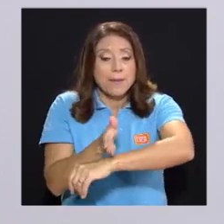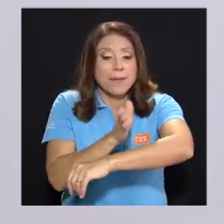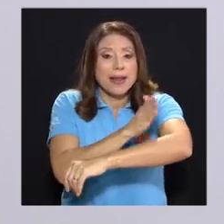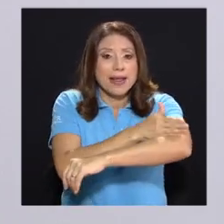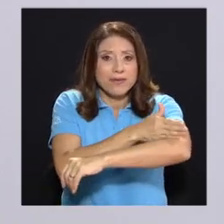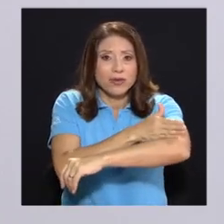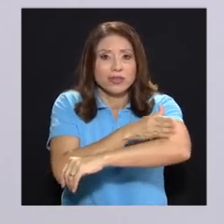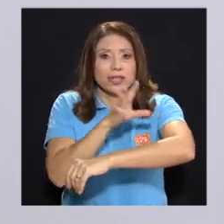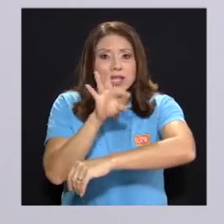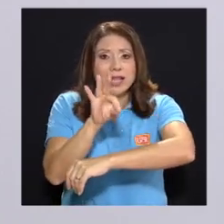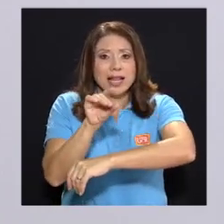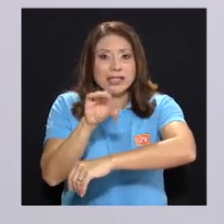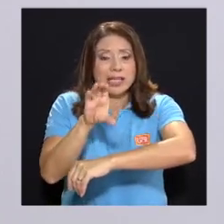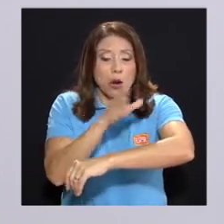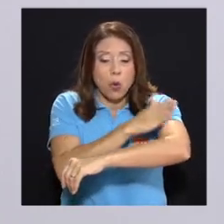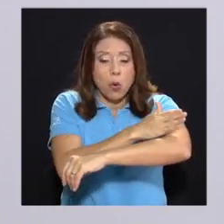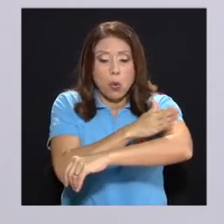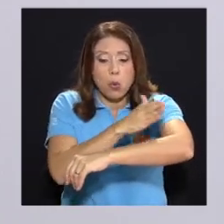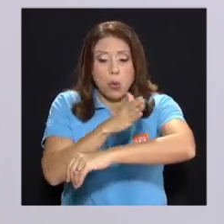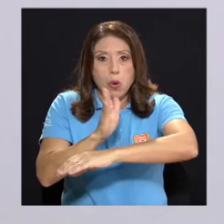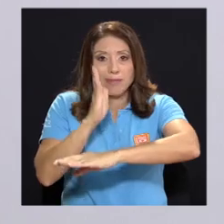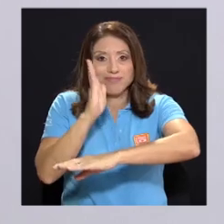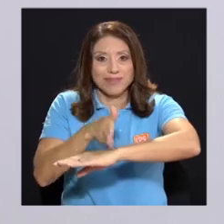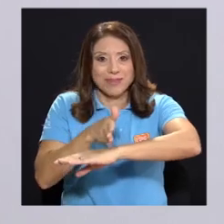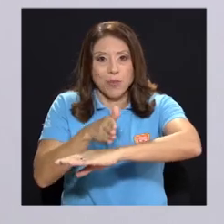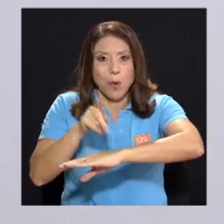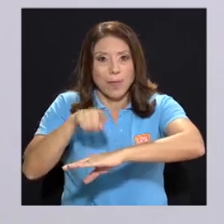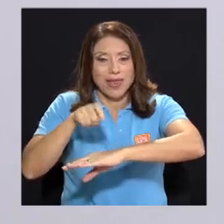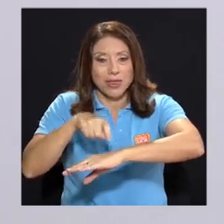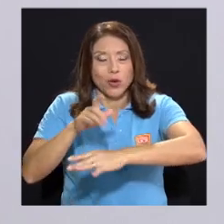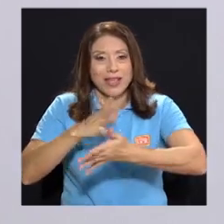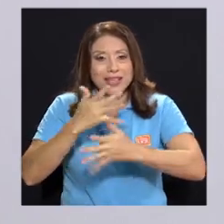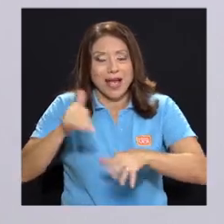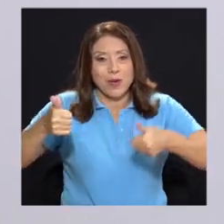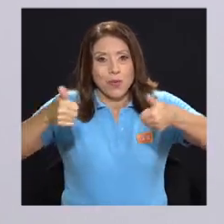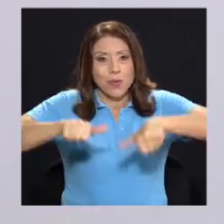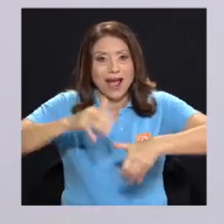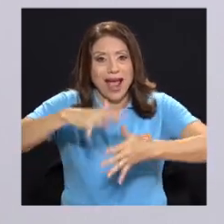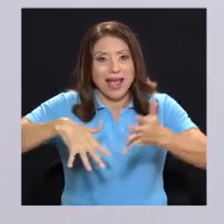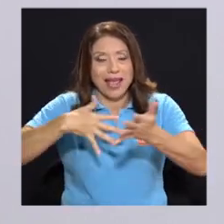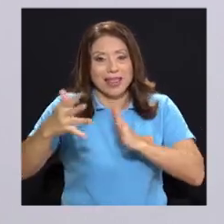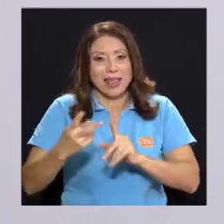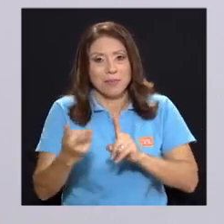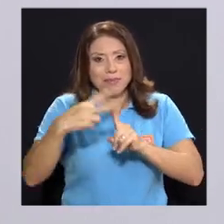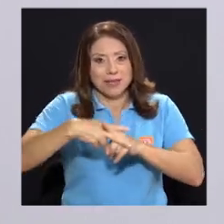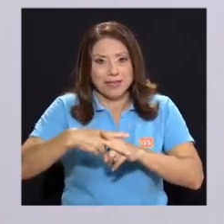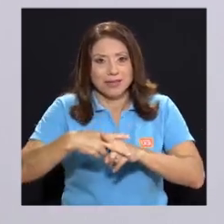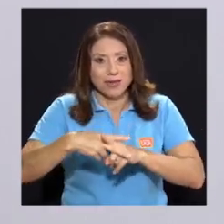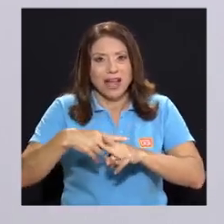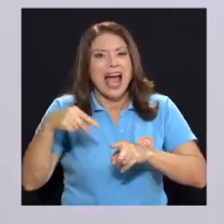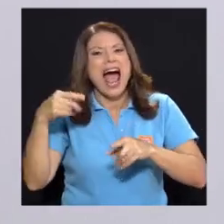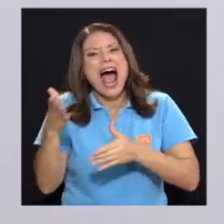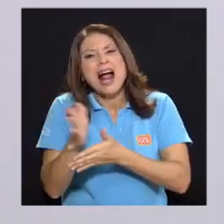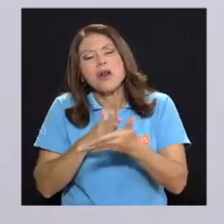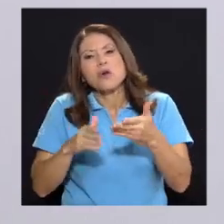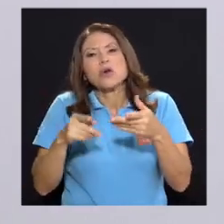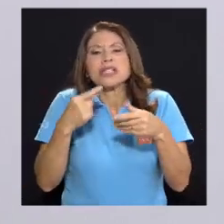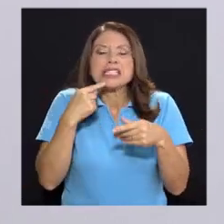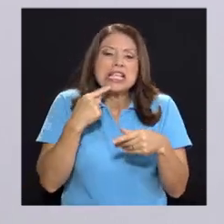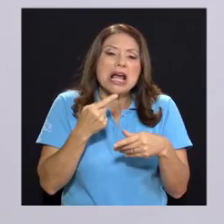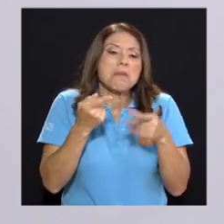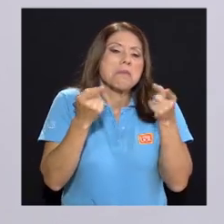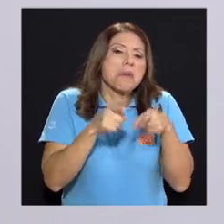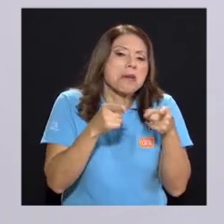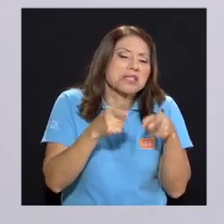de la aprobación del tlc y la agenda implementación ahí estamos agarrados unos decía que iba a pasar esto otros